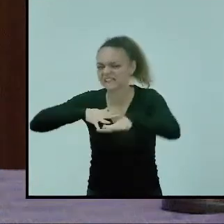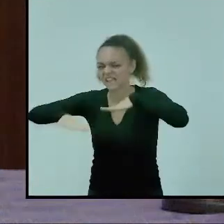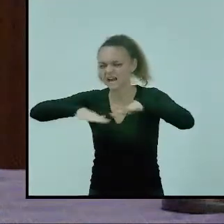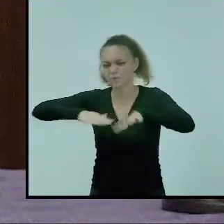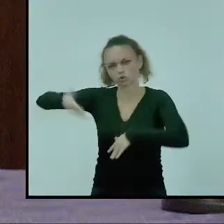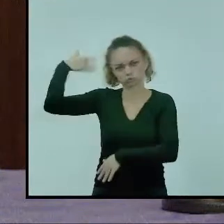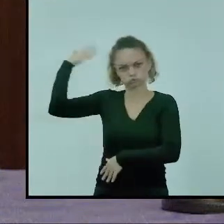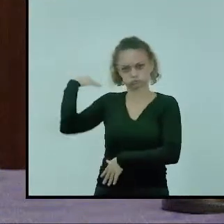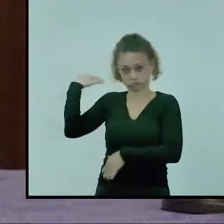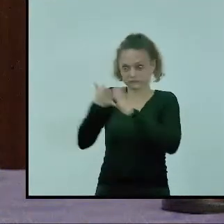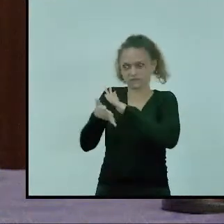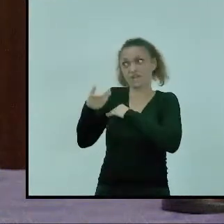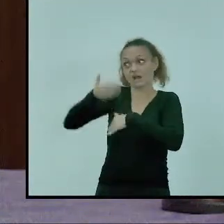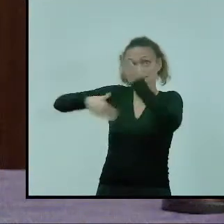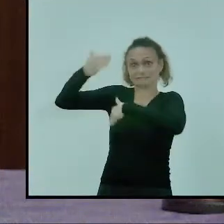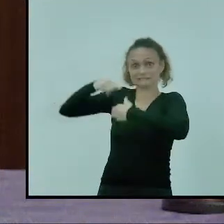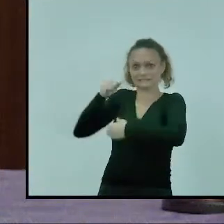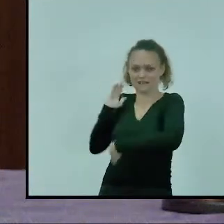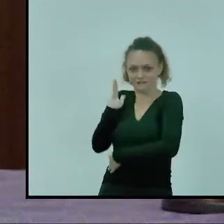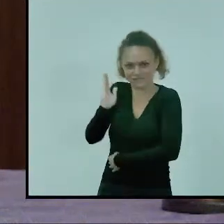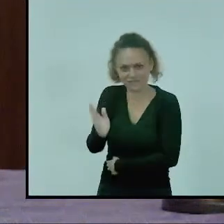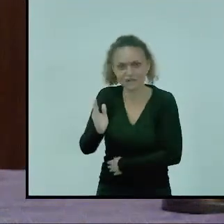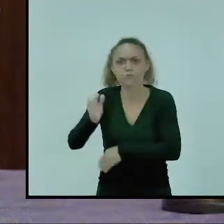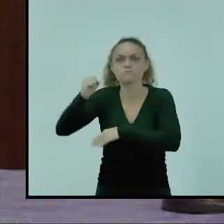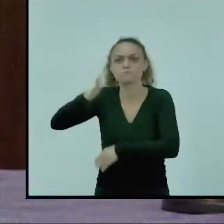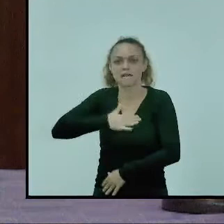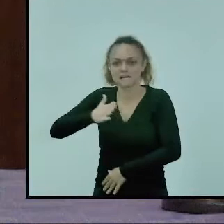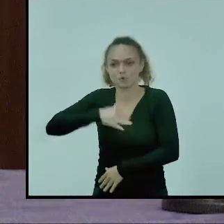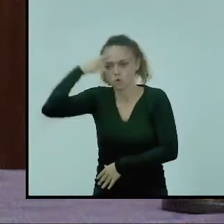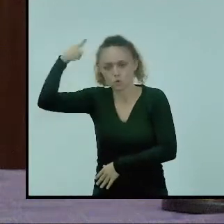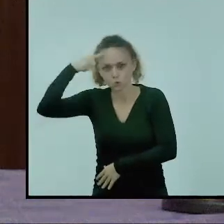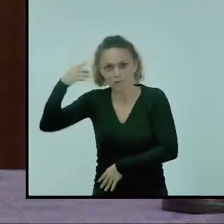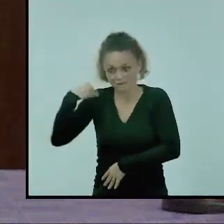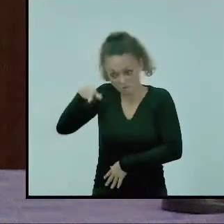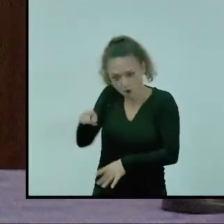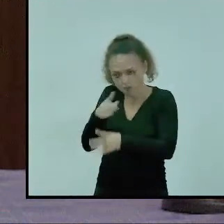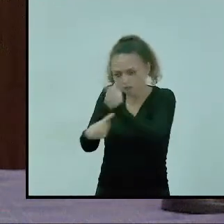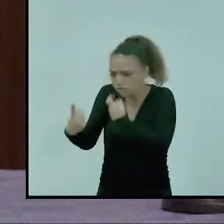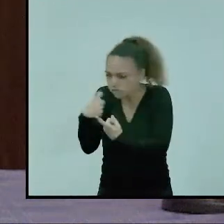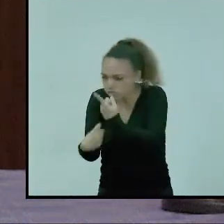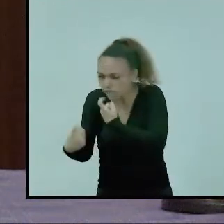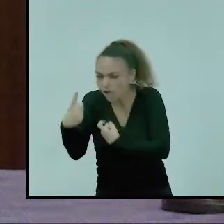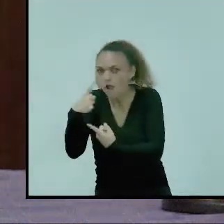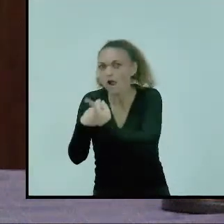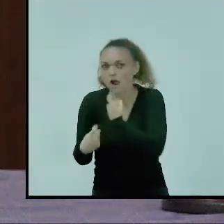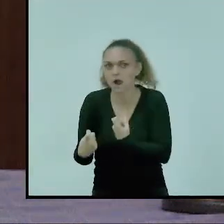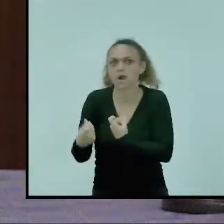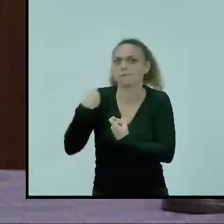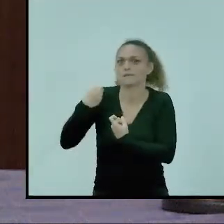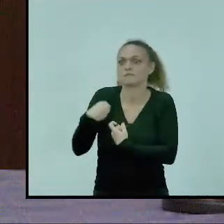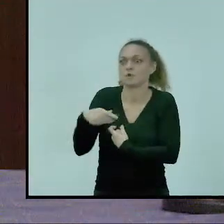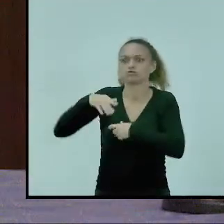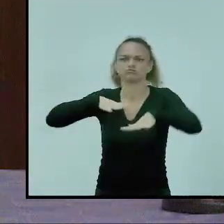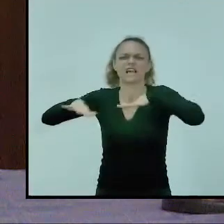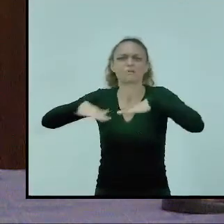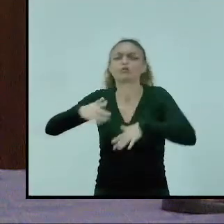ahora es el patrimonio cultural y que a nosotros nos dan información sobre qué tamaño podían tener esos